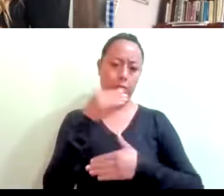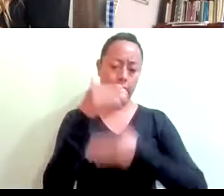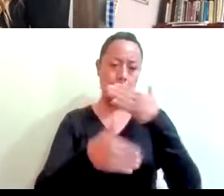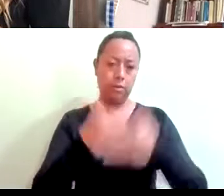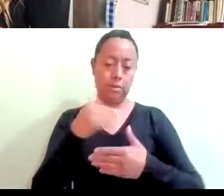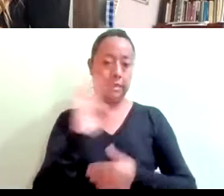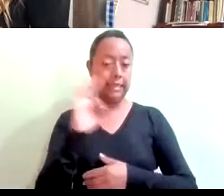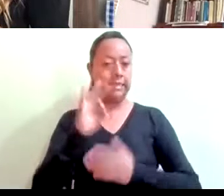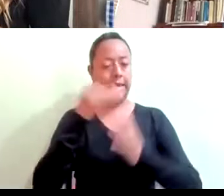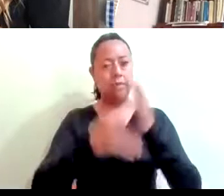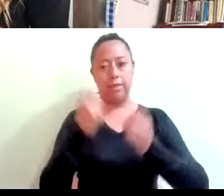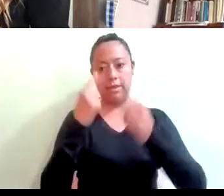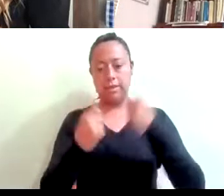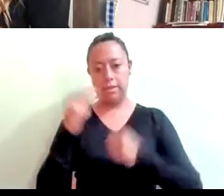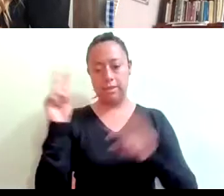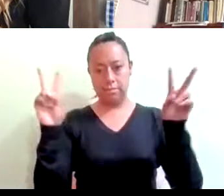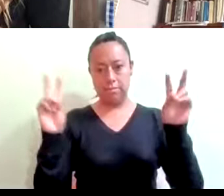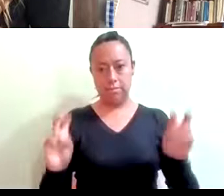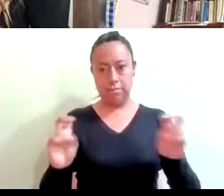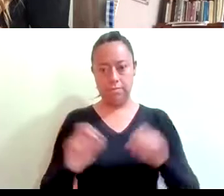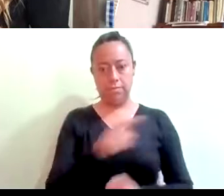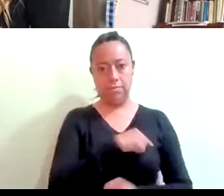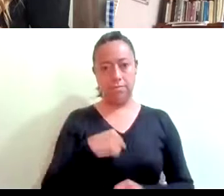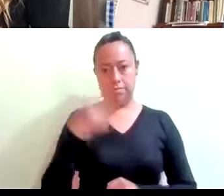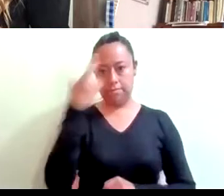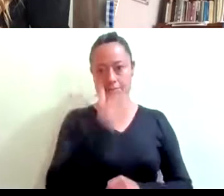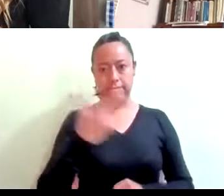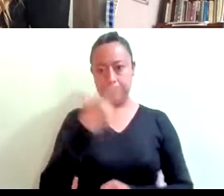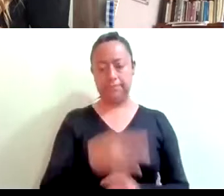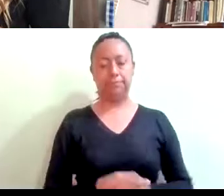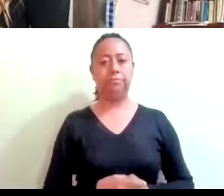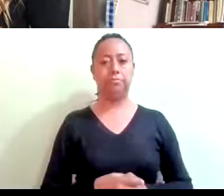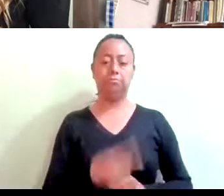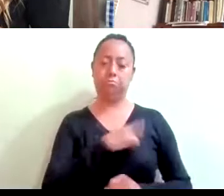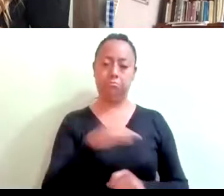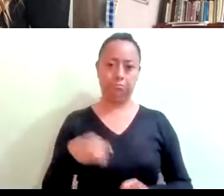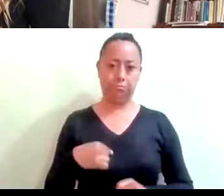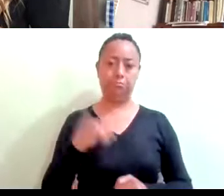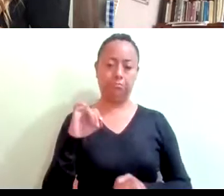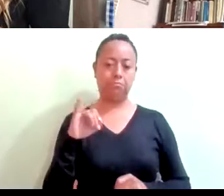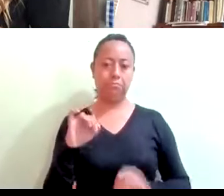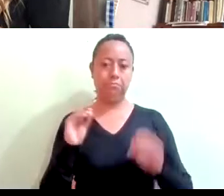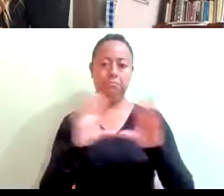que sea necesario revisar, por supuesto estaríamos dispuestos a hacerlo.